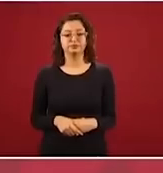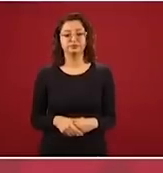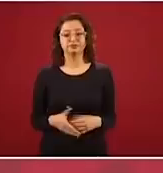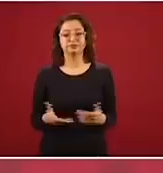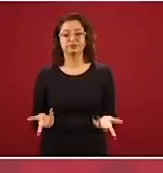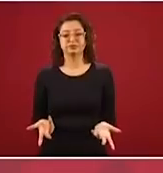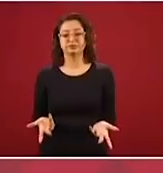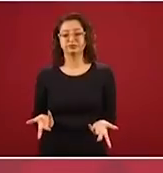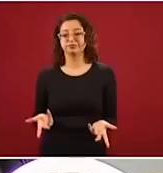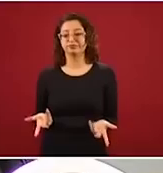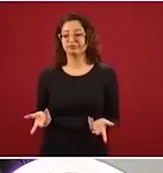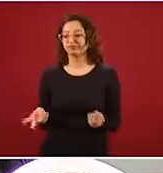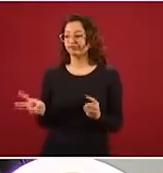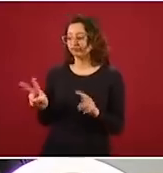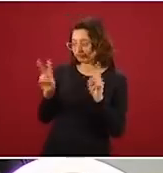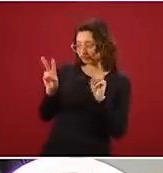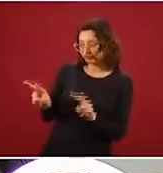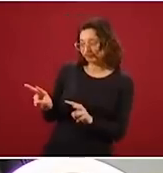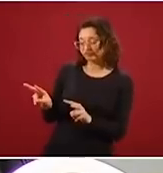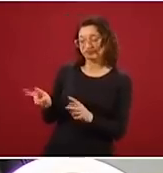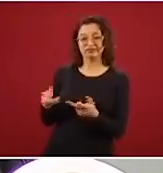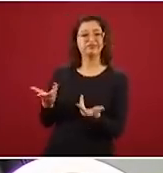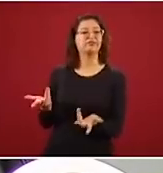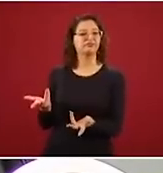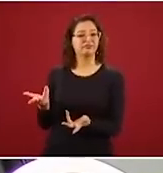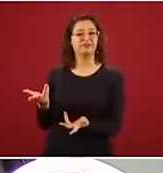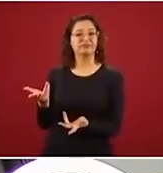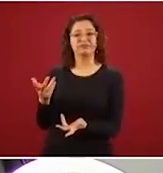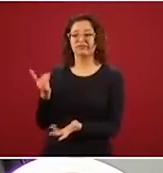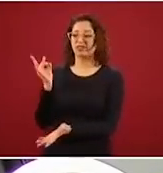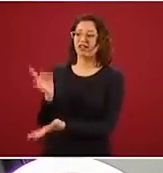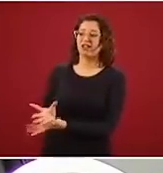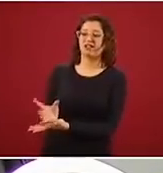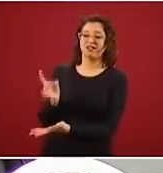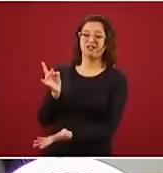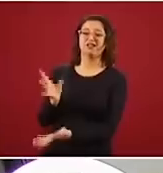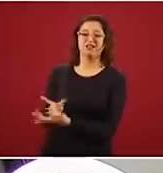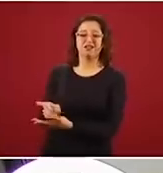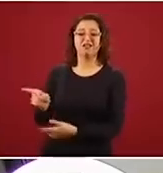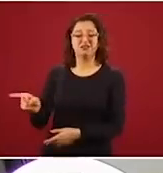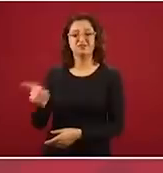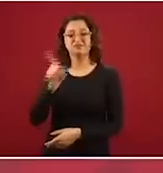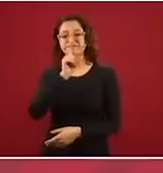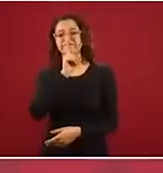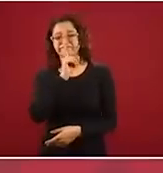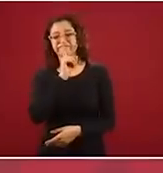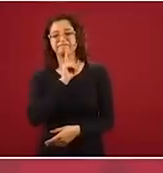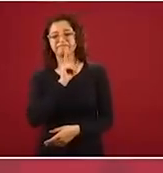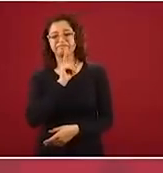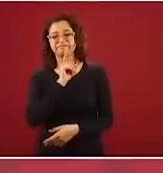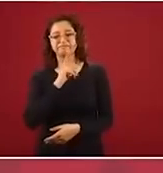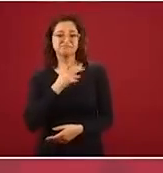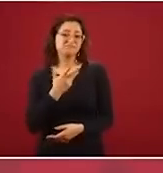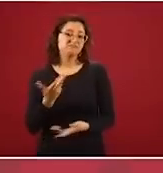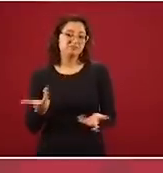quitan la máscara, o sea, se enseñan más, se descubren más, en la